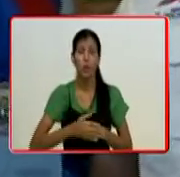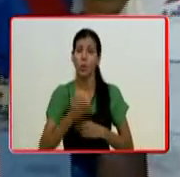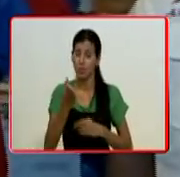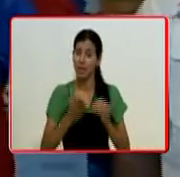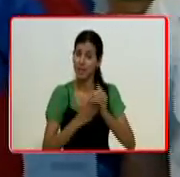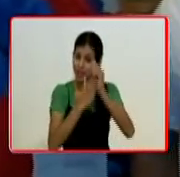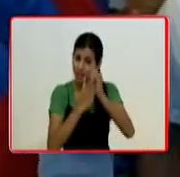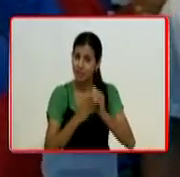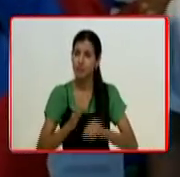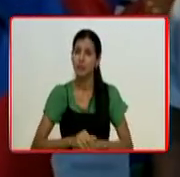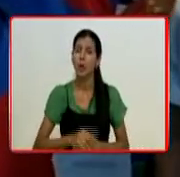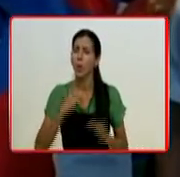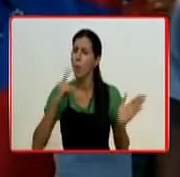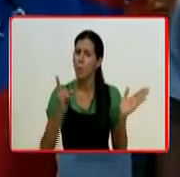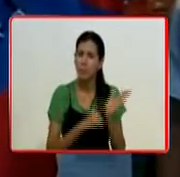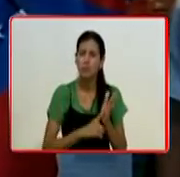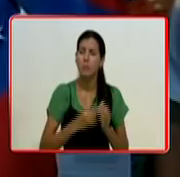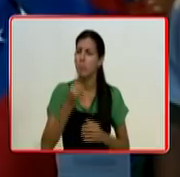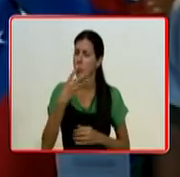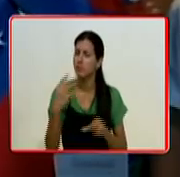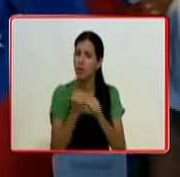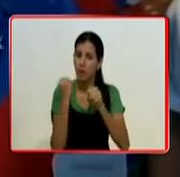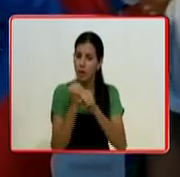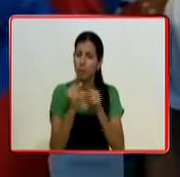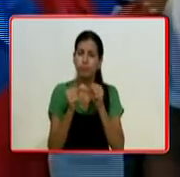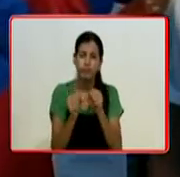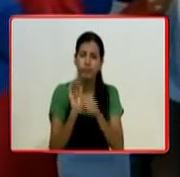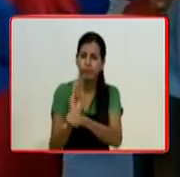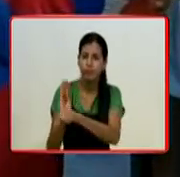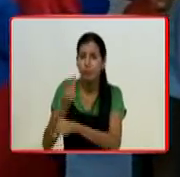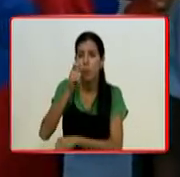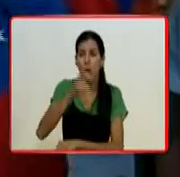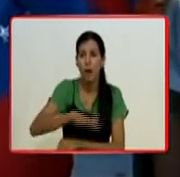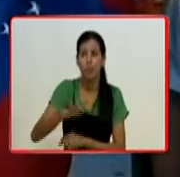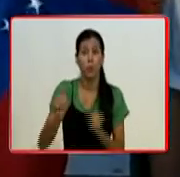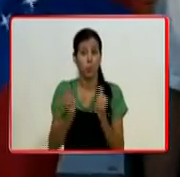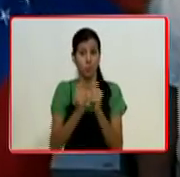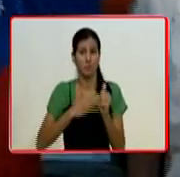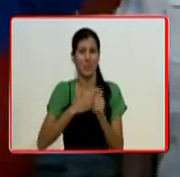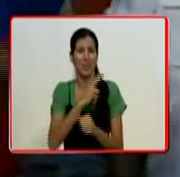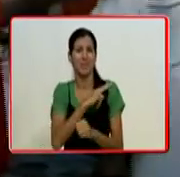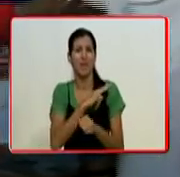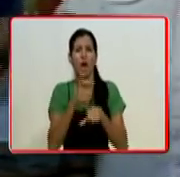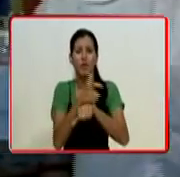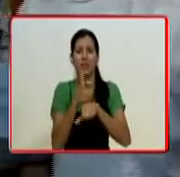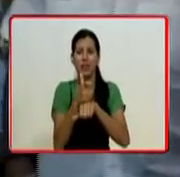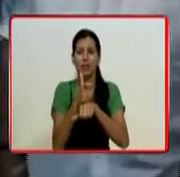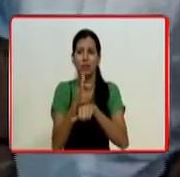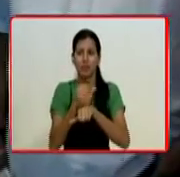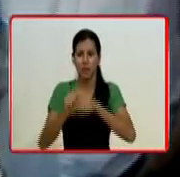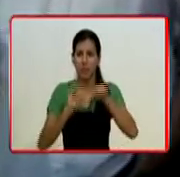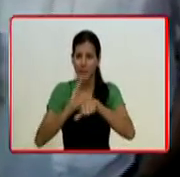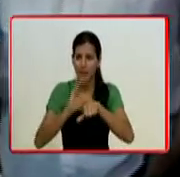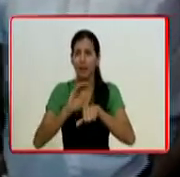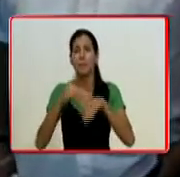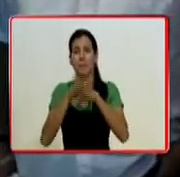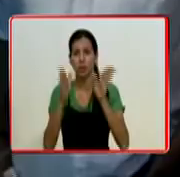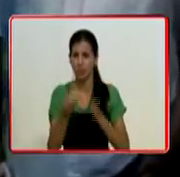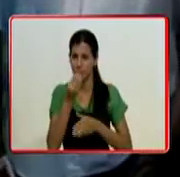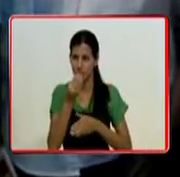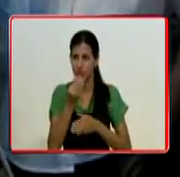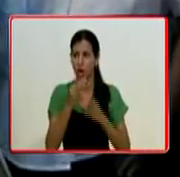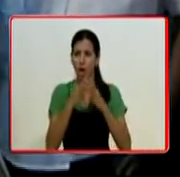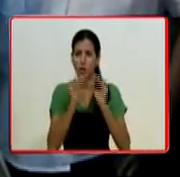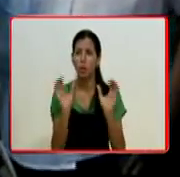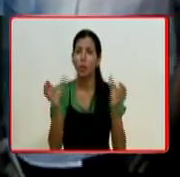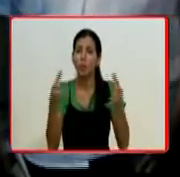lideriza cumpliendo esa noble tarea de seguir protegiendo al pueblo. Me acompaña el jefe de gobierno Ernesto Villegas, el ministro de Alimentación y todo el equipo